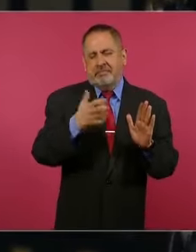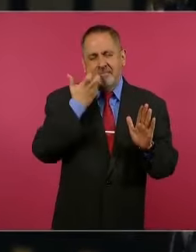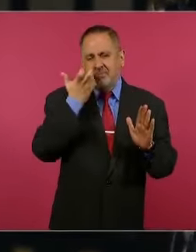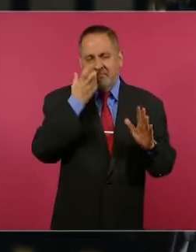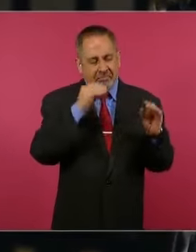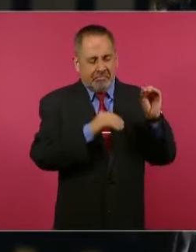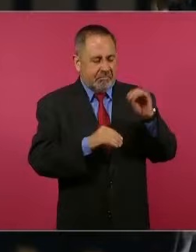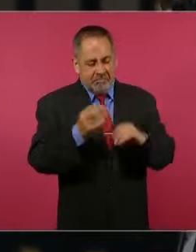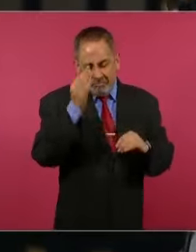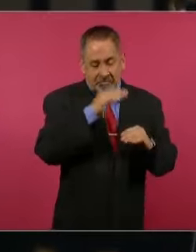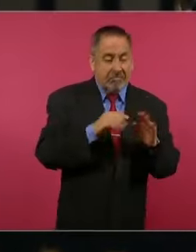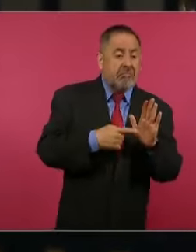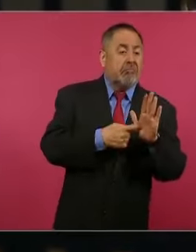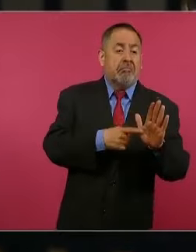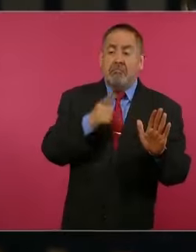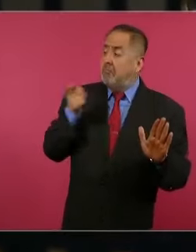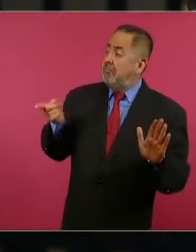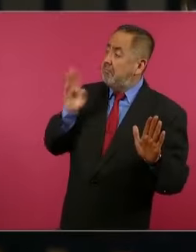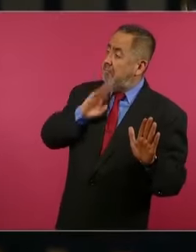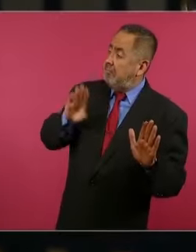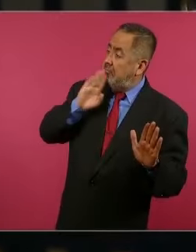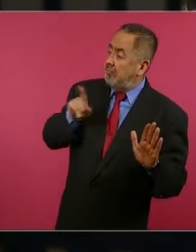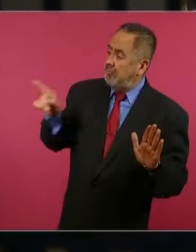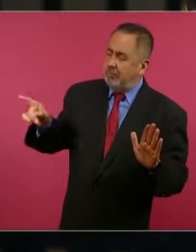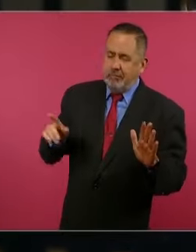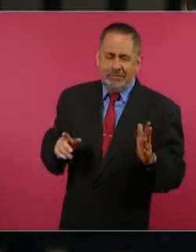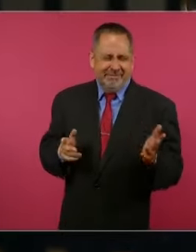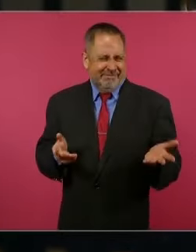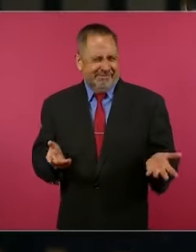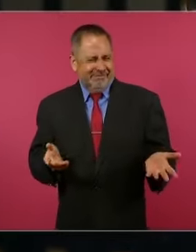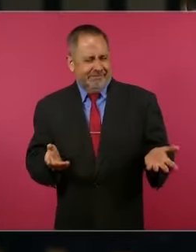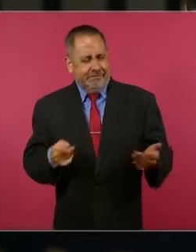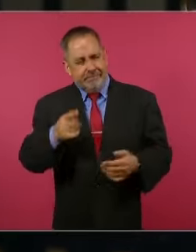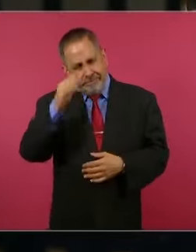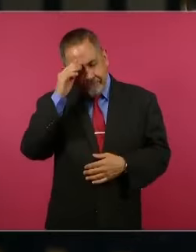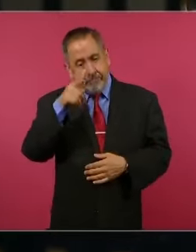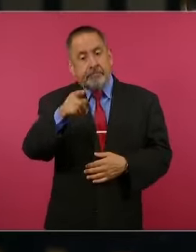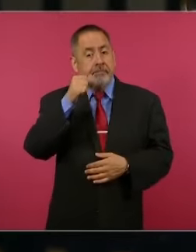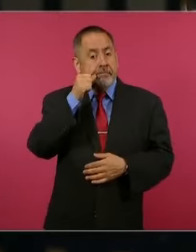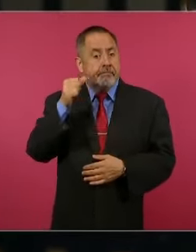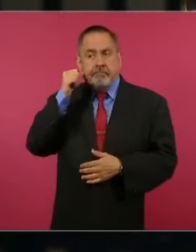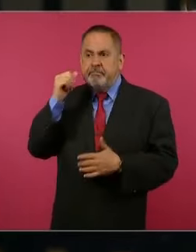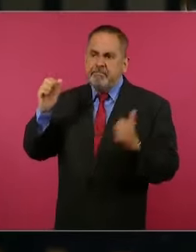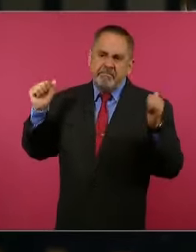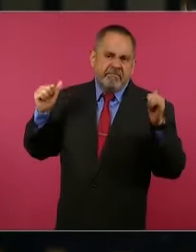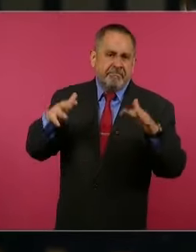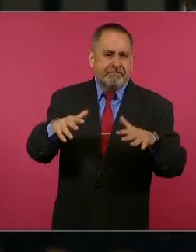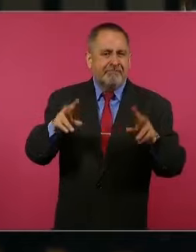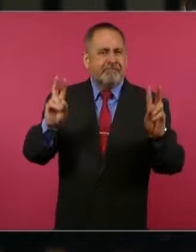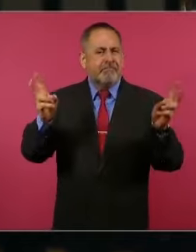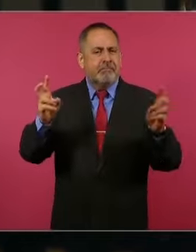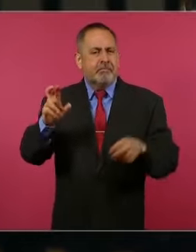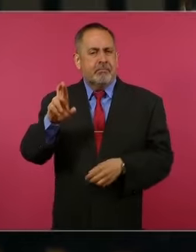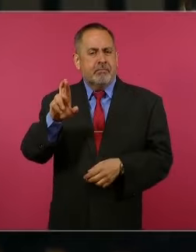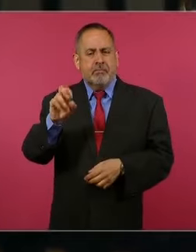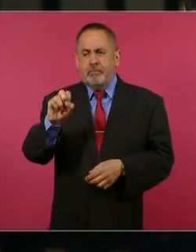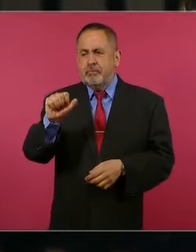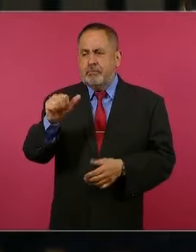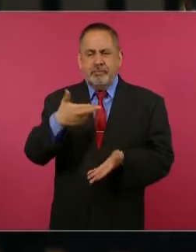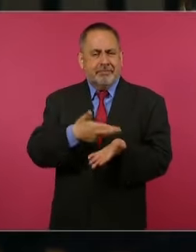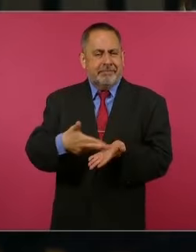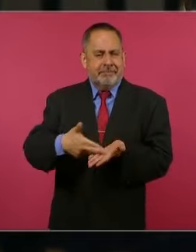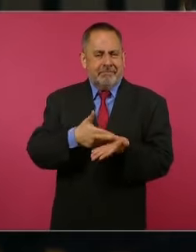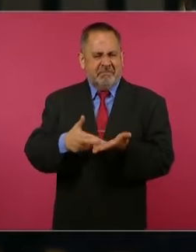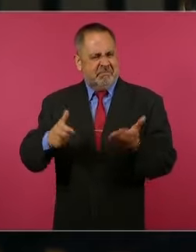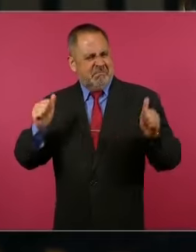y sobre todo también preguntarles sobre la mara Rosa ayer cómo cómo usted este visualizó